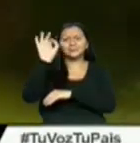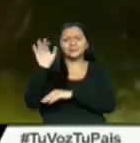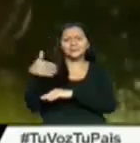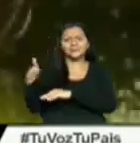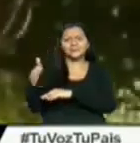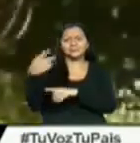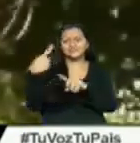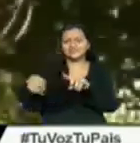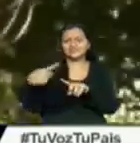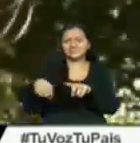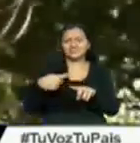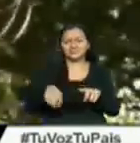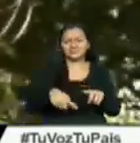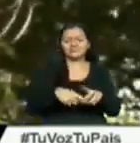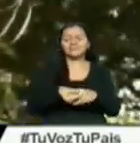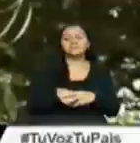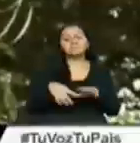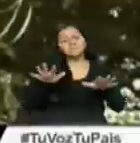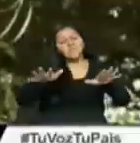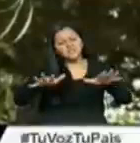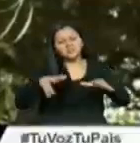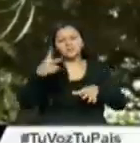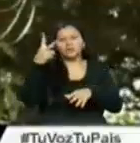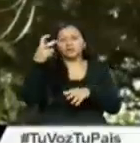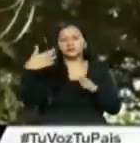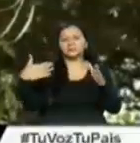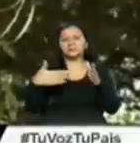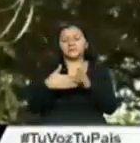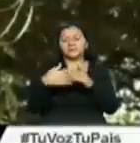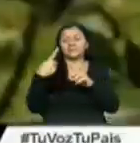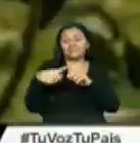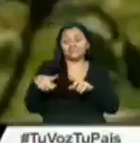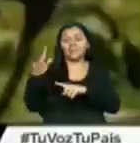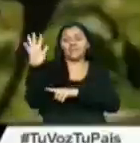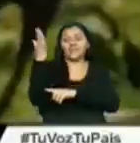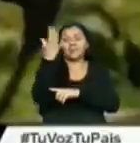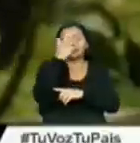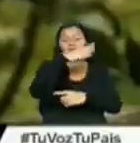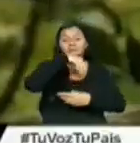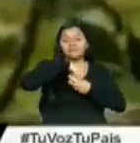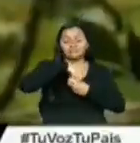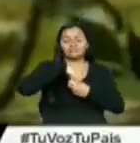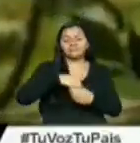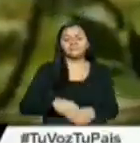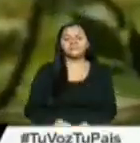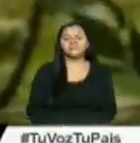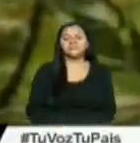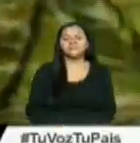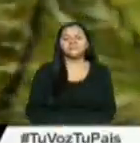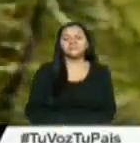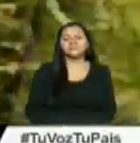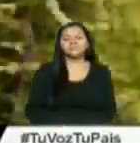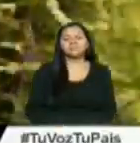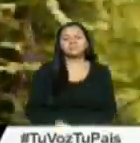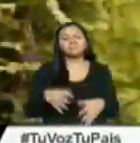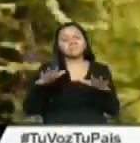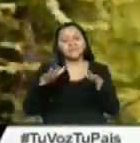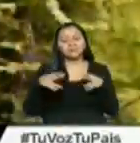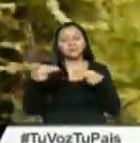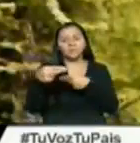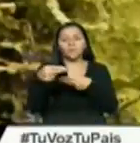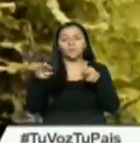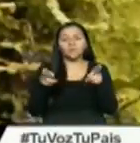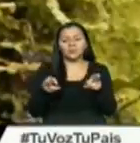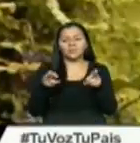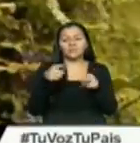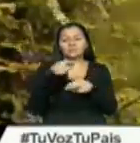peces. Se estiman en 12.000 las especies de plantas dentro de la reserva. Se trata del hogar de una de